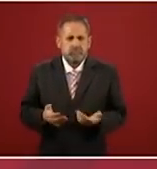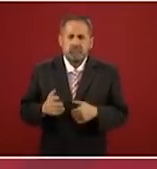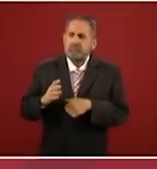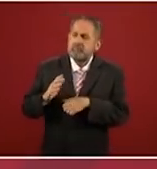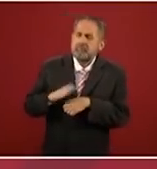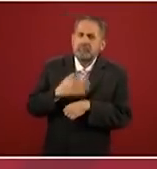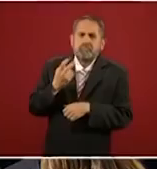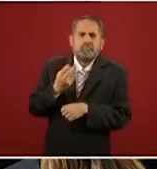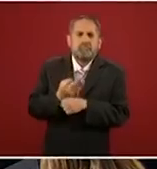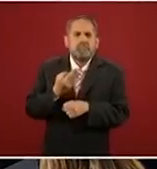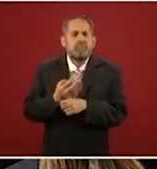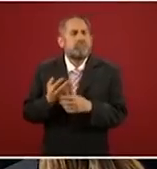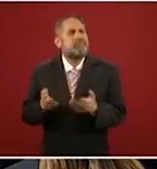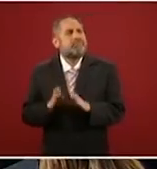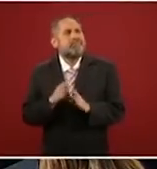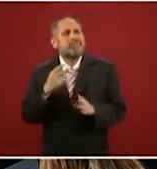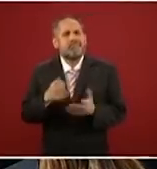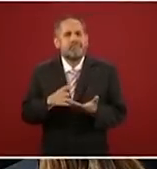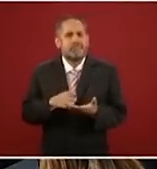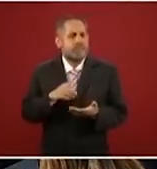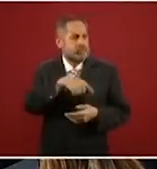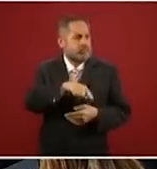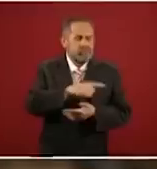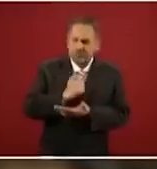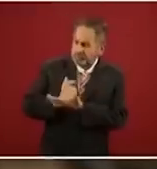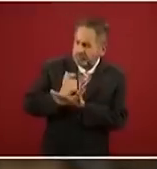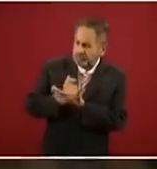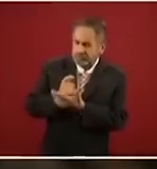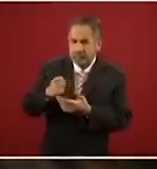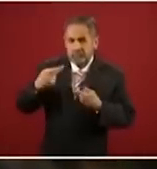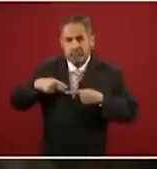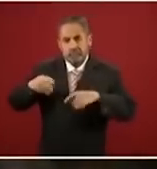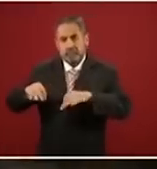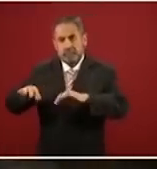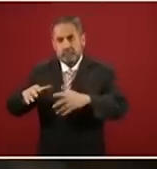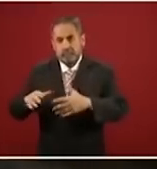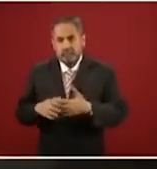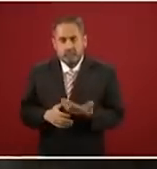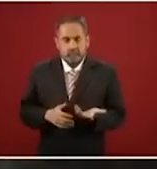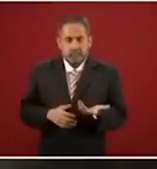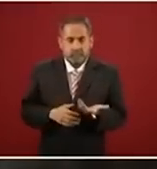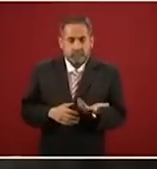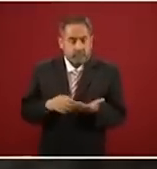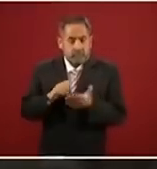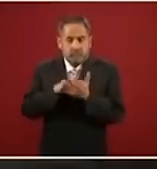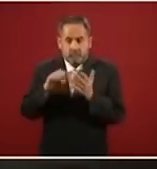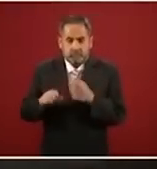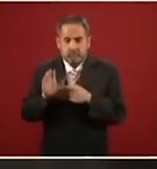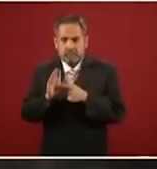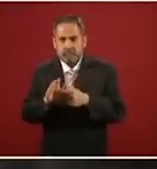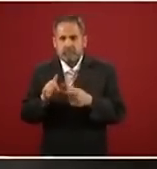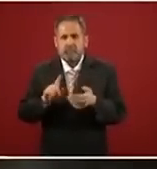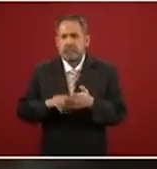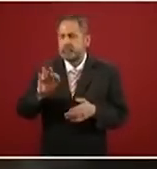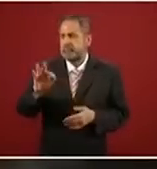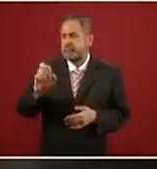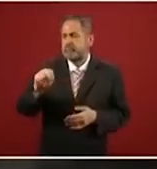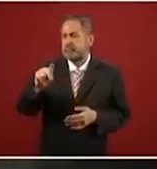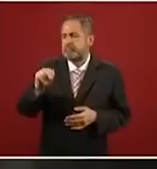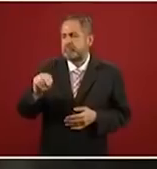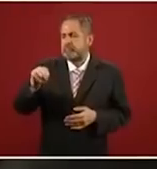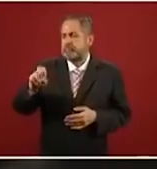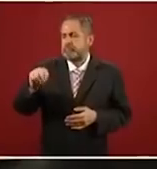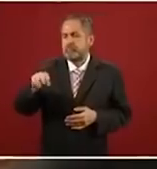están como sam amedrentando a estos trabajadores que no se alejó le pongo el ejemplo a fernando meneses